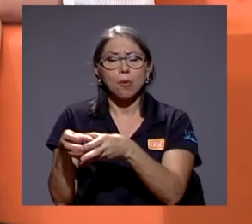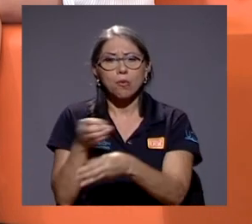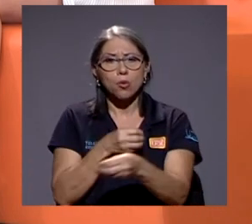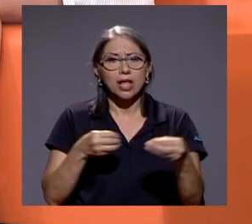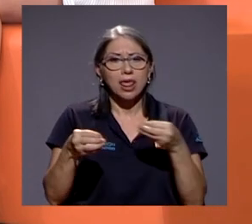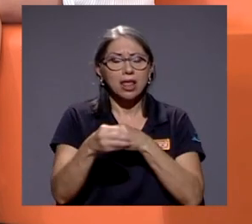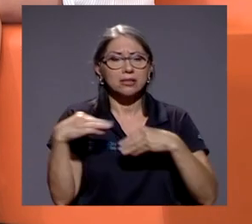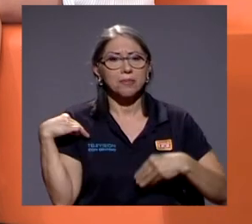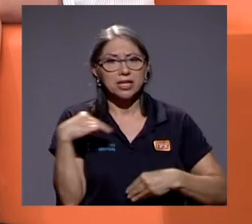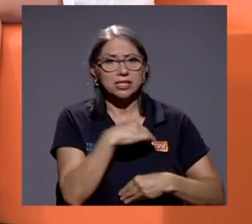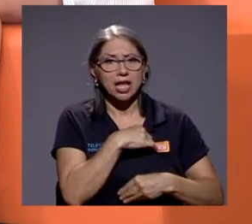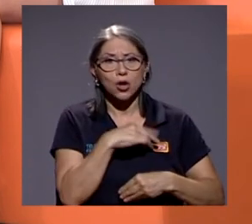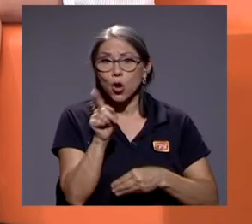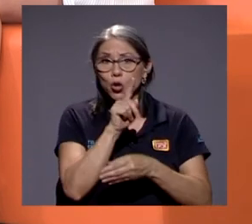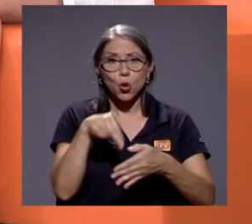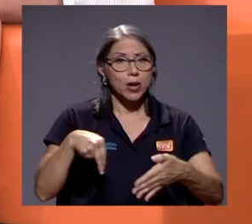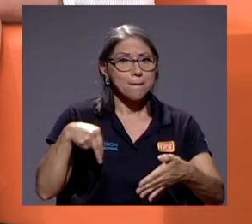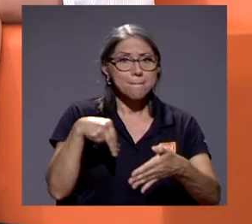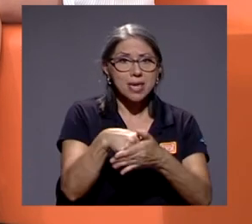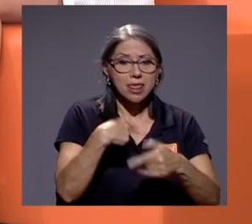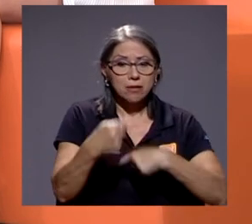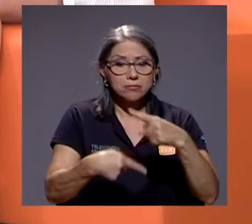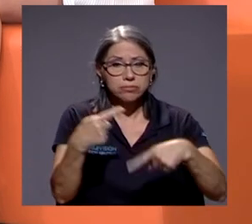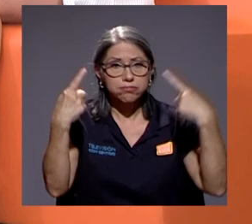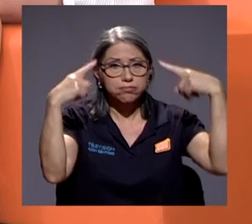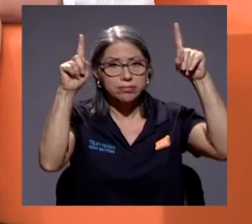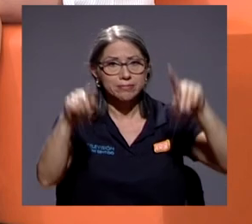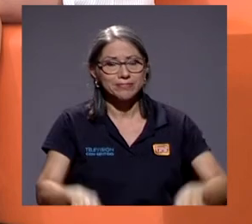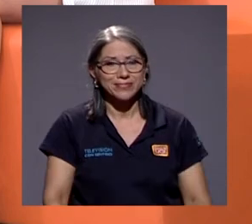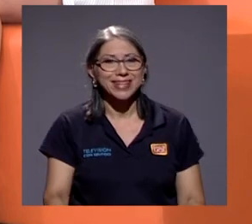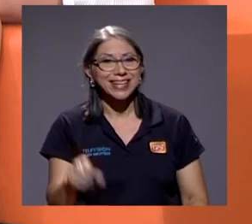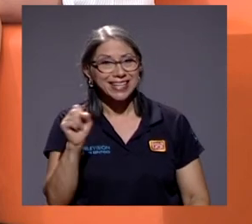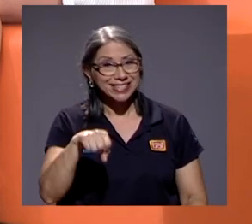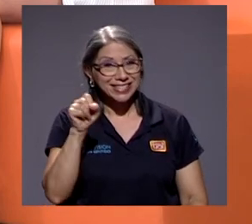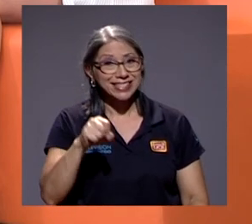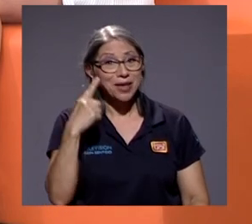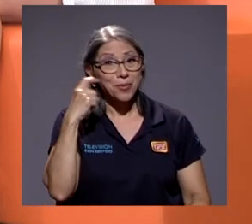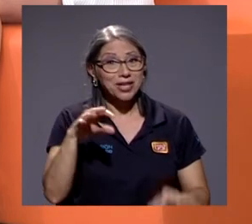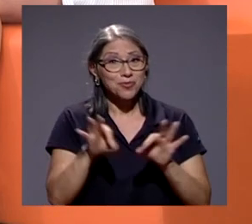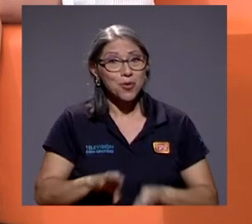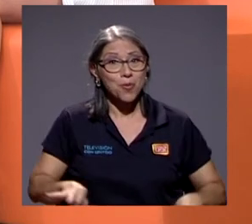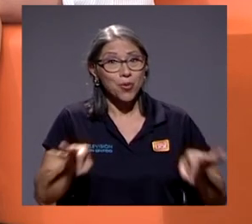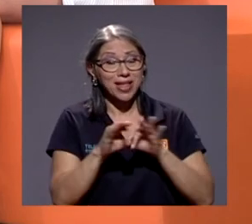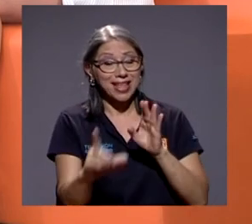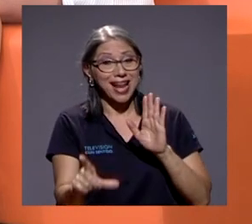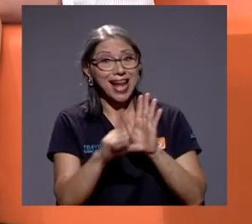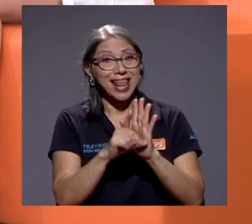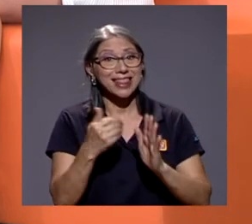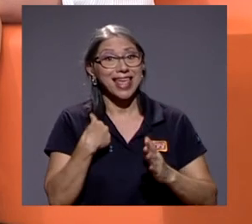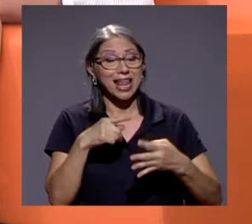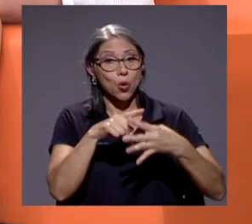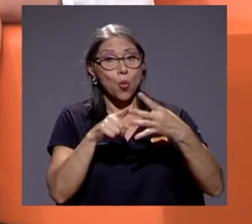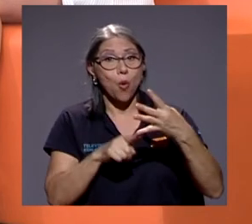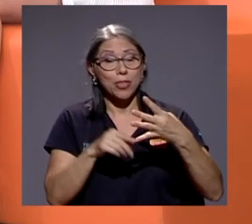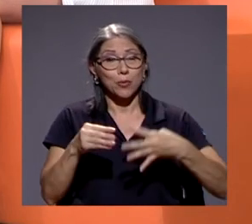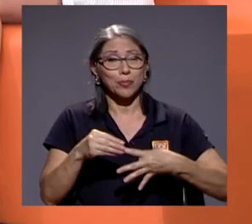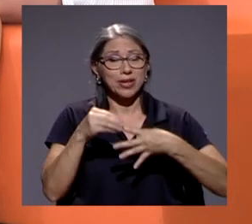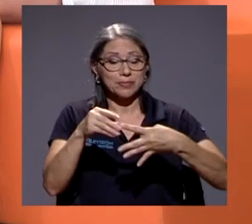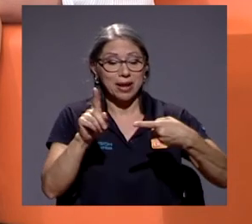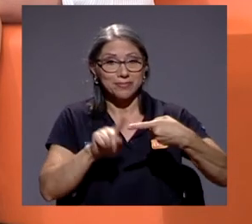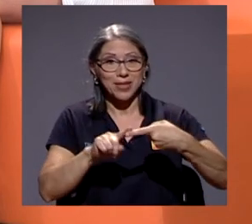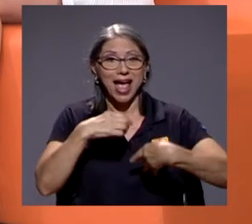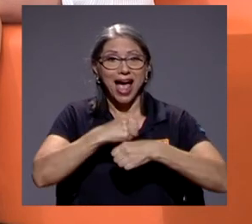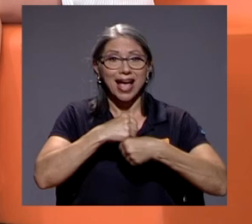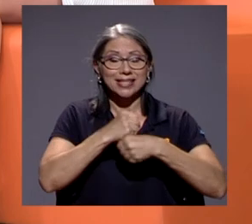ejecución porque hay en lo importante y tiene cuatro puntos principales de esta ley así uno es la elaboración de un plan estratégico